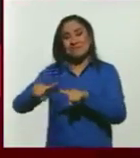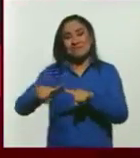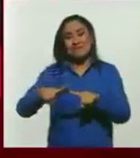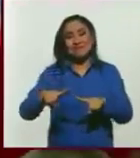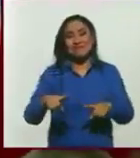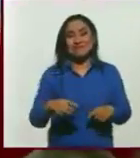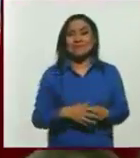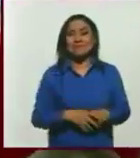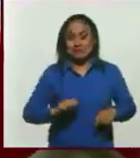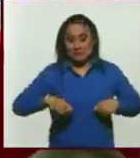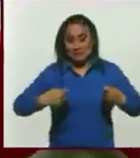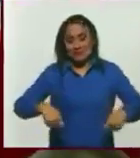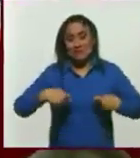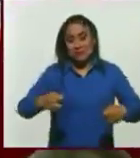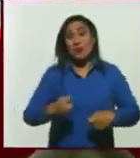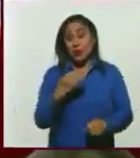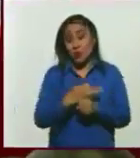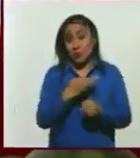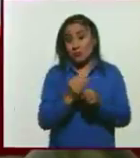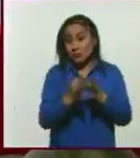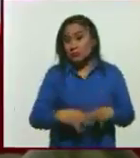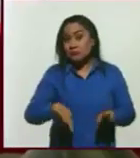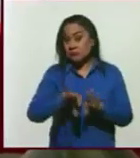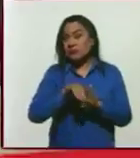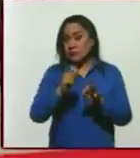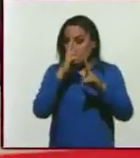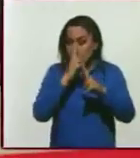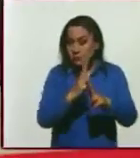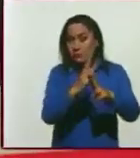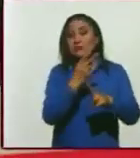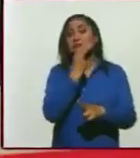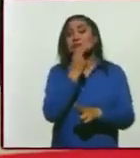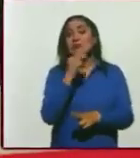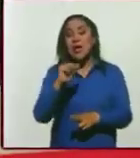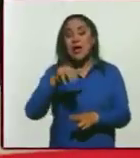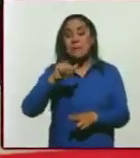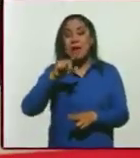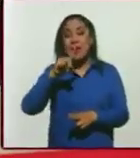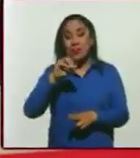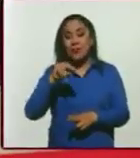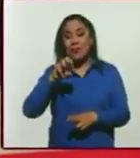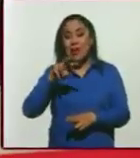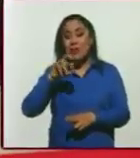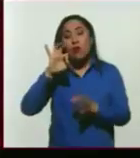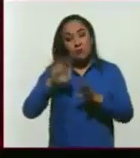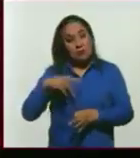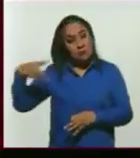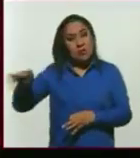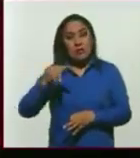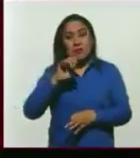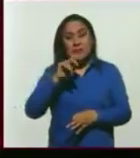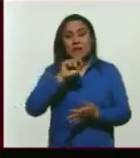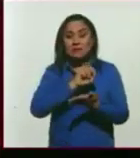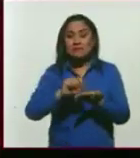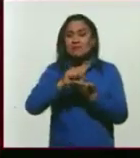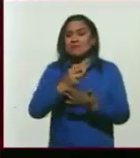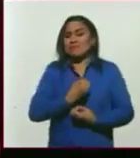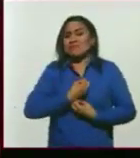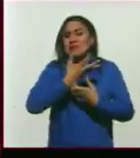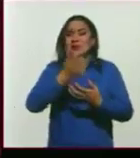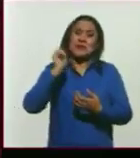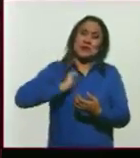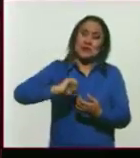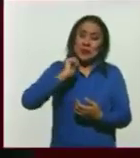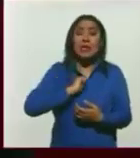generaciones. Algo muy importante, se llevará a cabo un homenaje a Amado Nervo, oriundo de Tepic, el gran poeta, y habrá